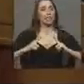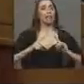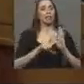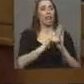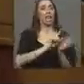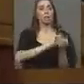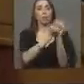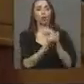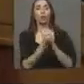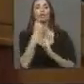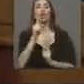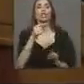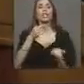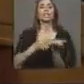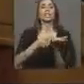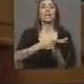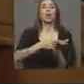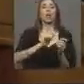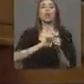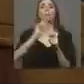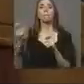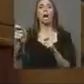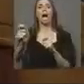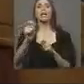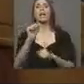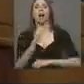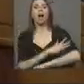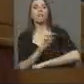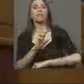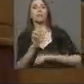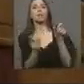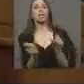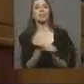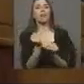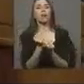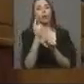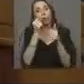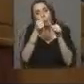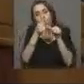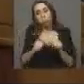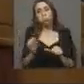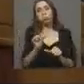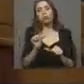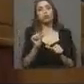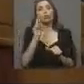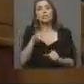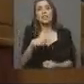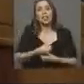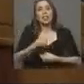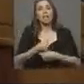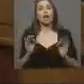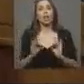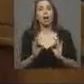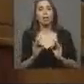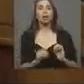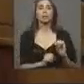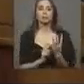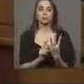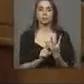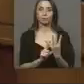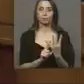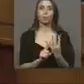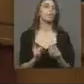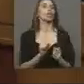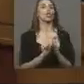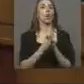no queremos que el seguro pague las cotizaciones de los trabajadores que transitoriamente se encuentran sin empleo. Cuarto, efectivamente el no